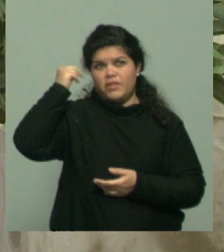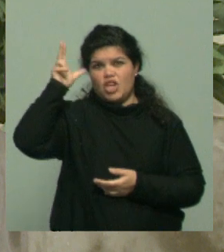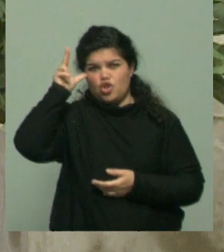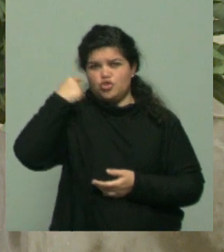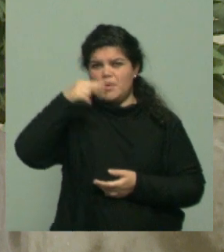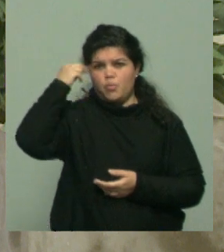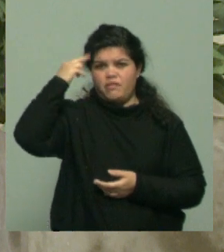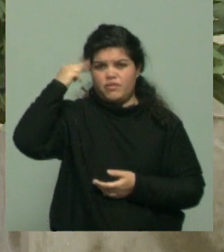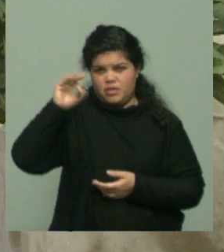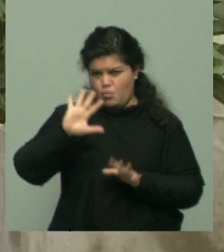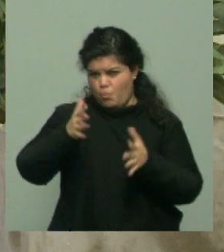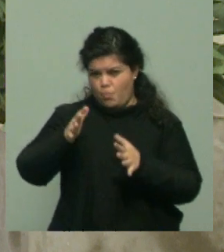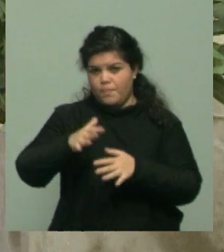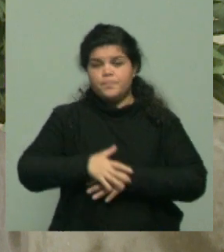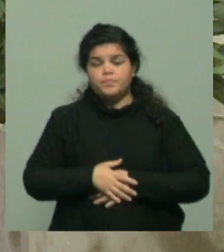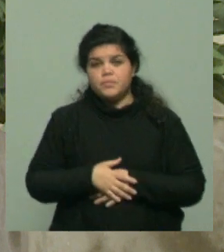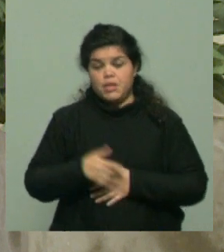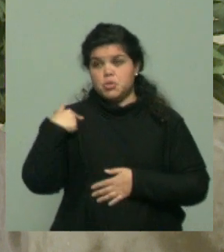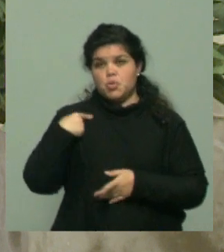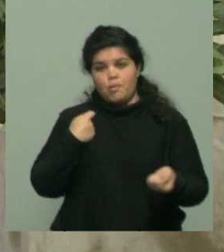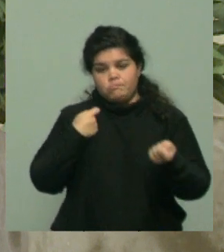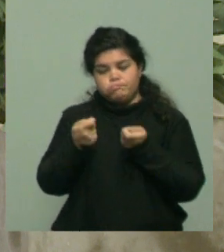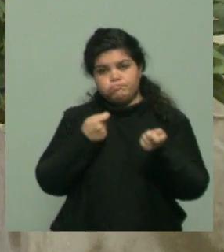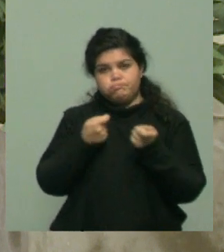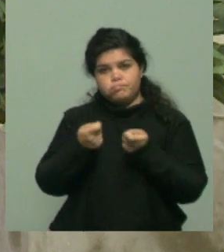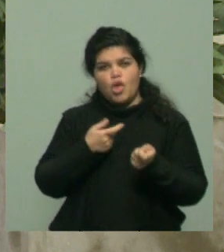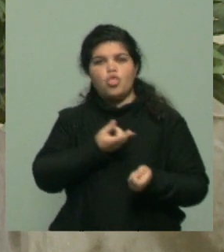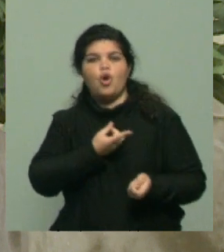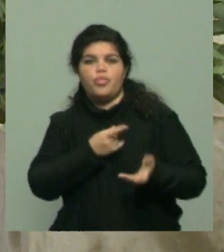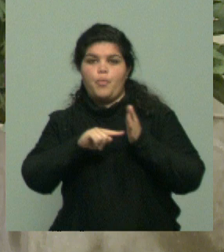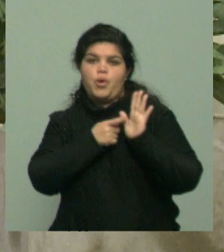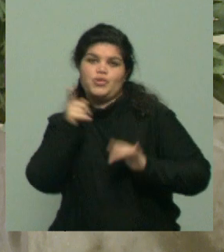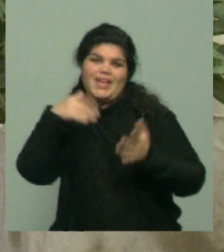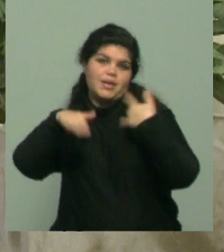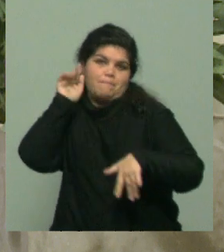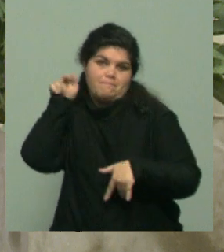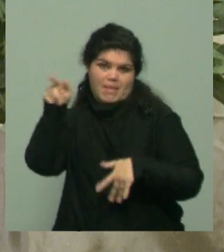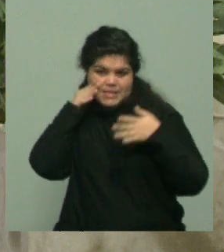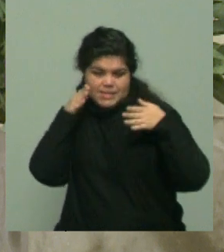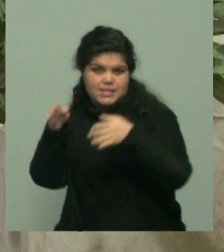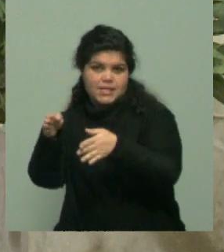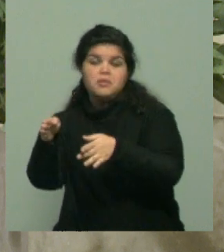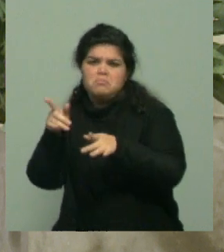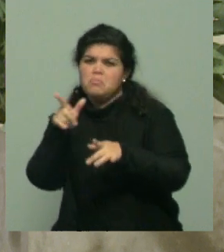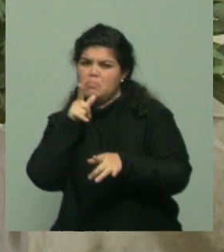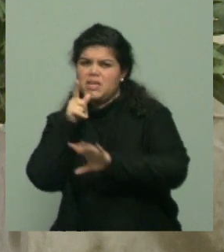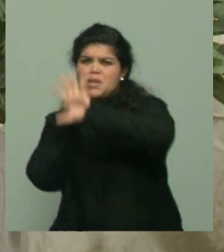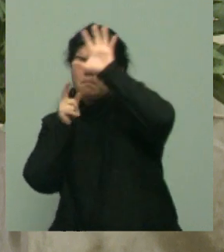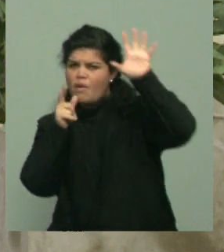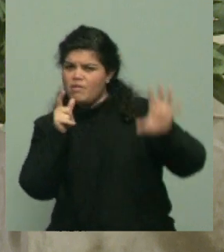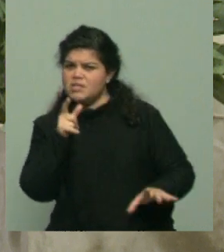99, yo litigo más que nada en la capital federal, pero esto que voy a decir probablemente sea extensible a todo el